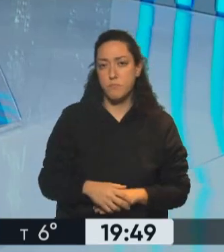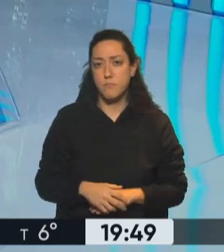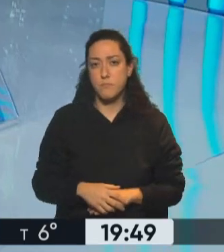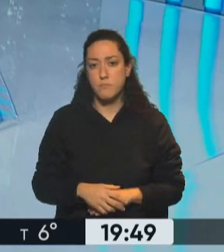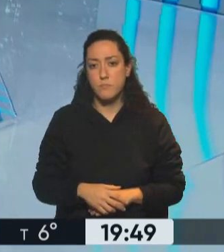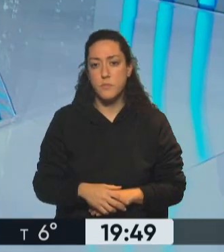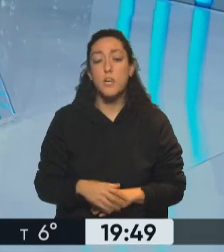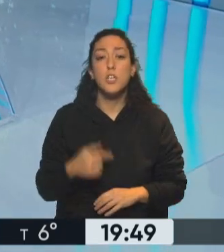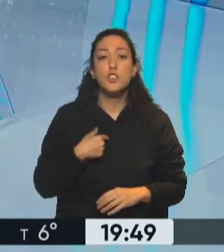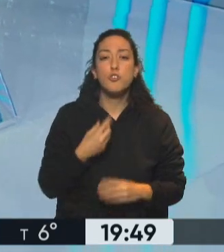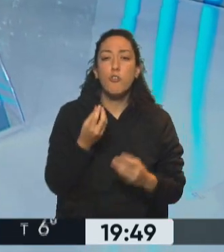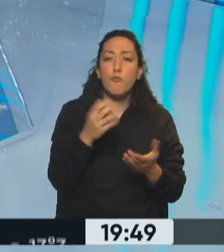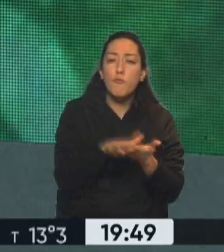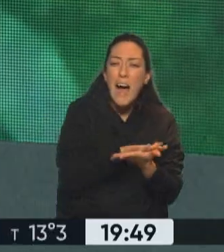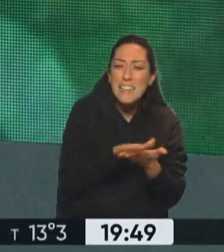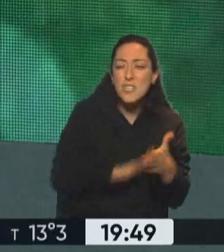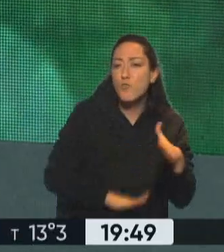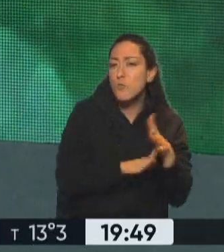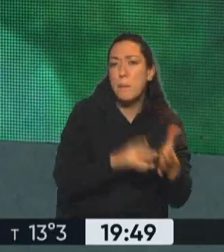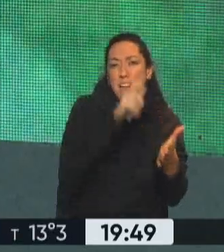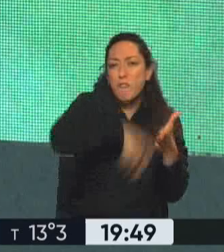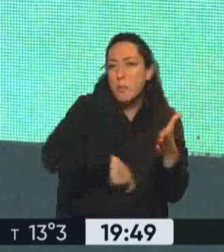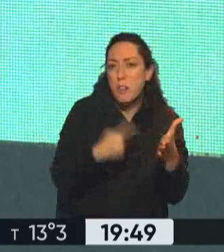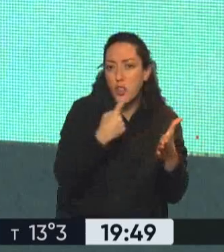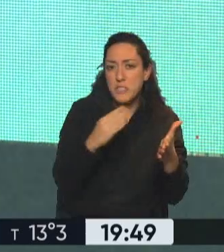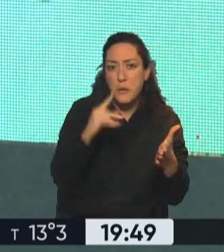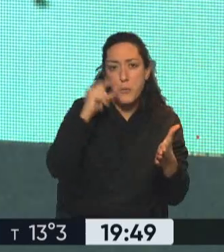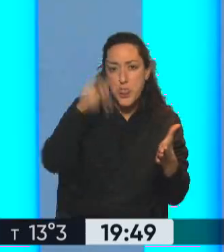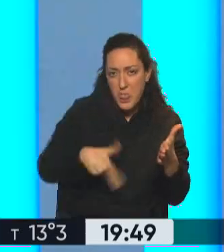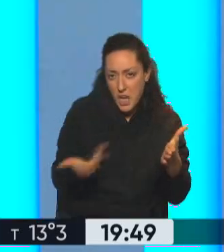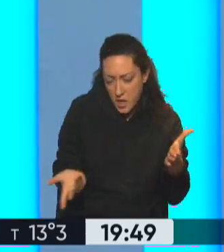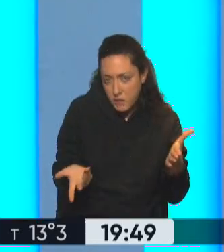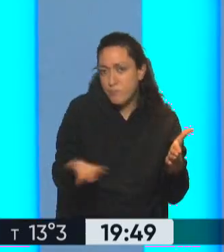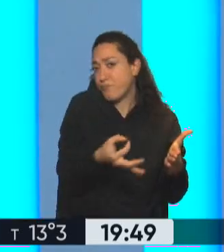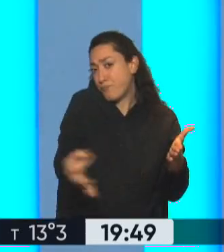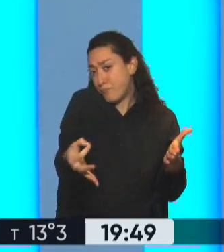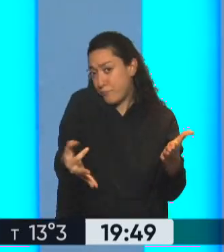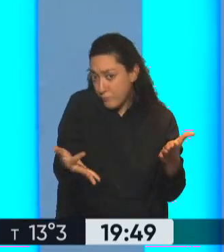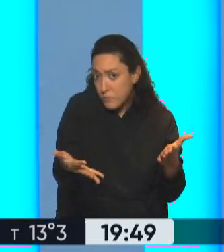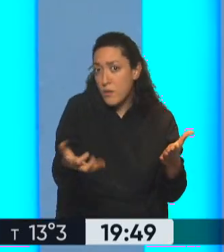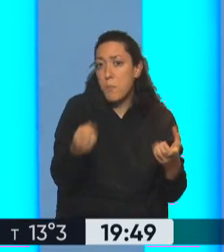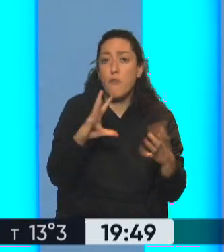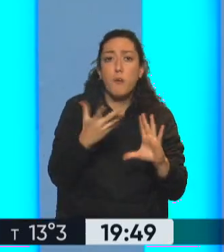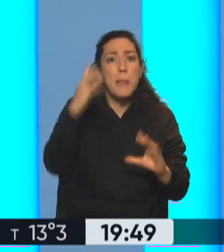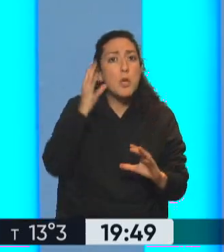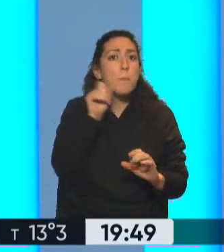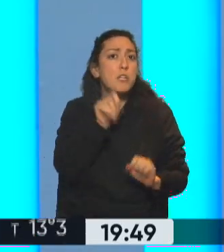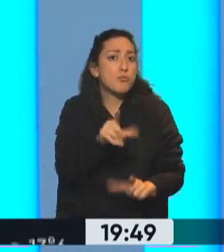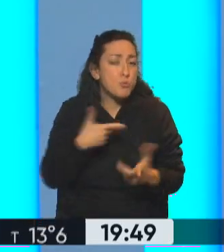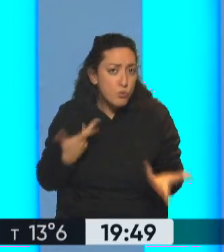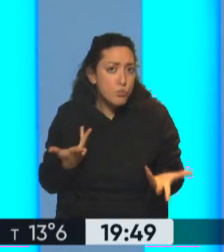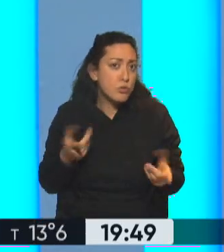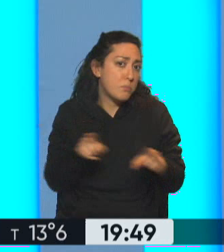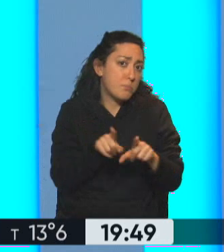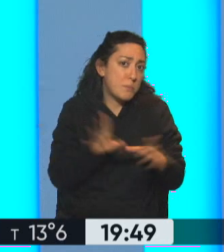Estoy firmando una noción básica fundamental, dijo Joe Biden. Sí, así es, porque la postura de Biden, como gran parte